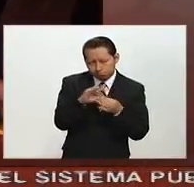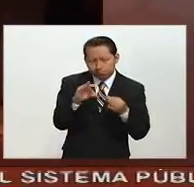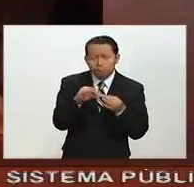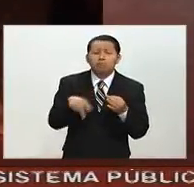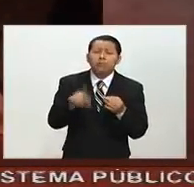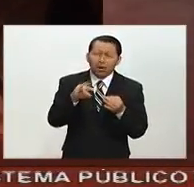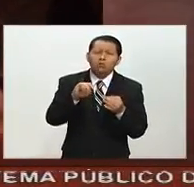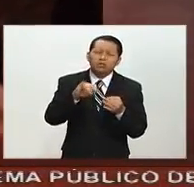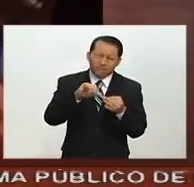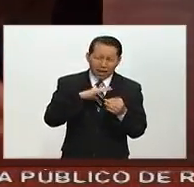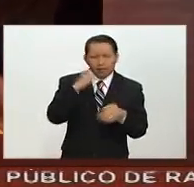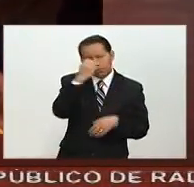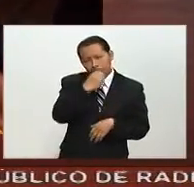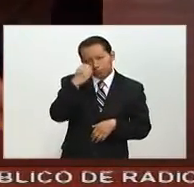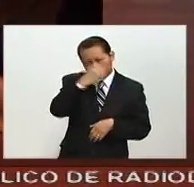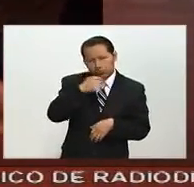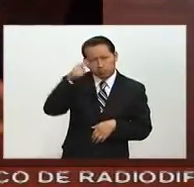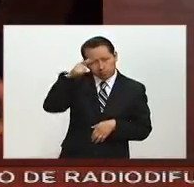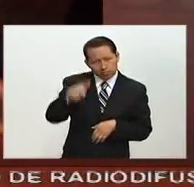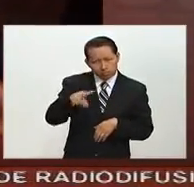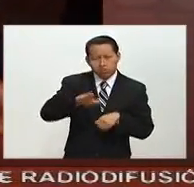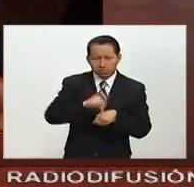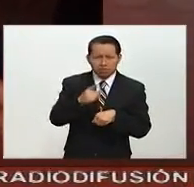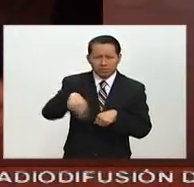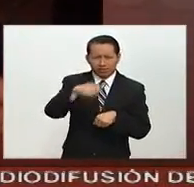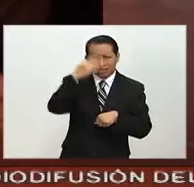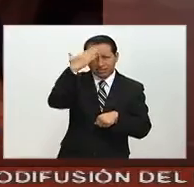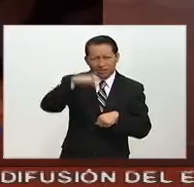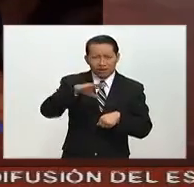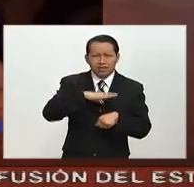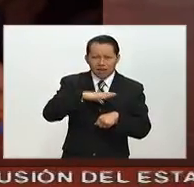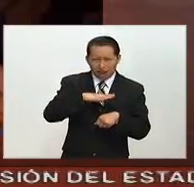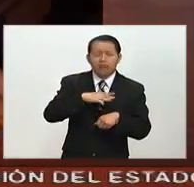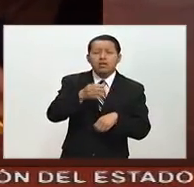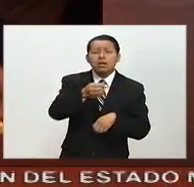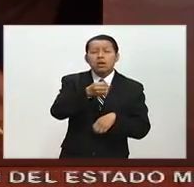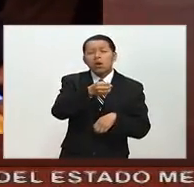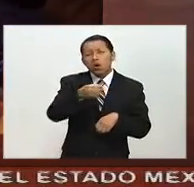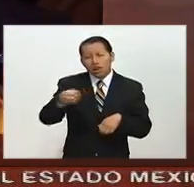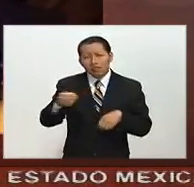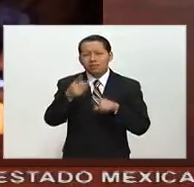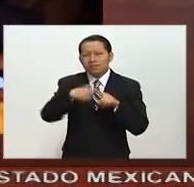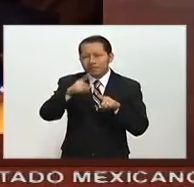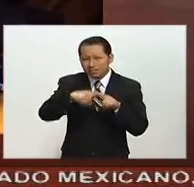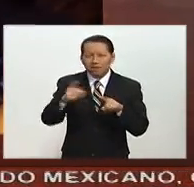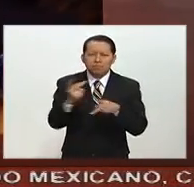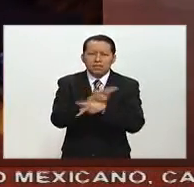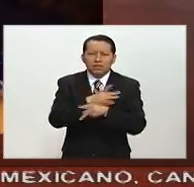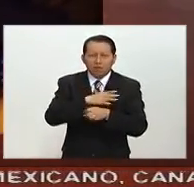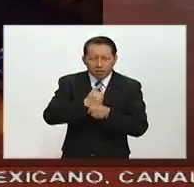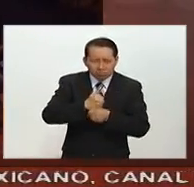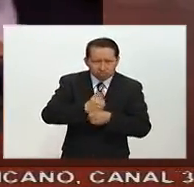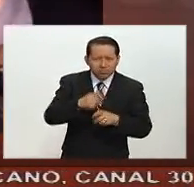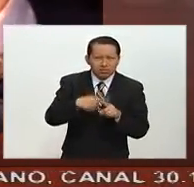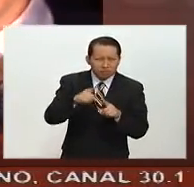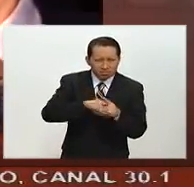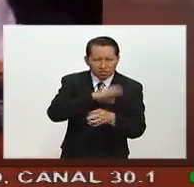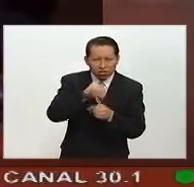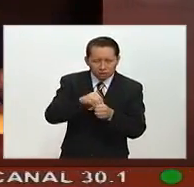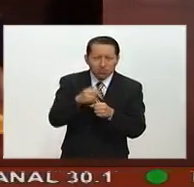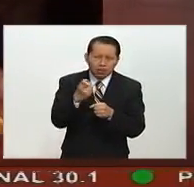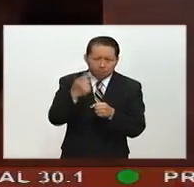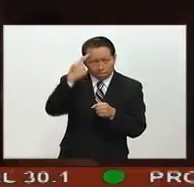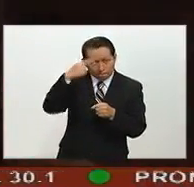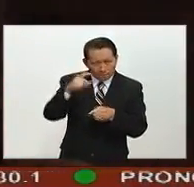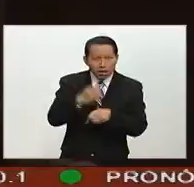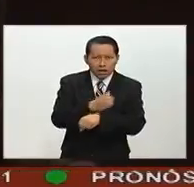un diagnóstico, como saben ustedes, que están elaborando las propias organizaciones de todos los daños que ellos han sufrido para darles este